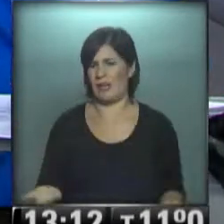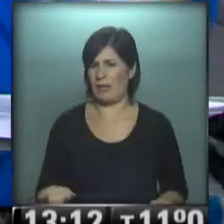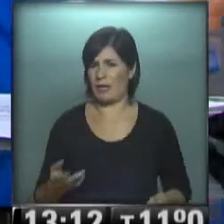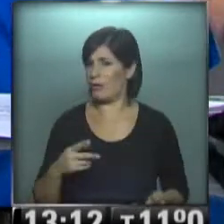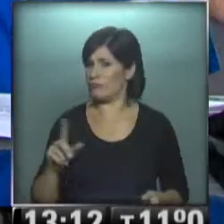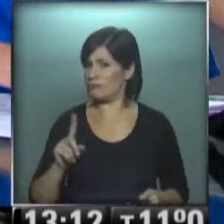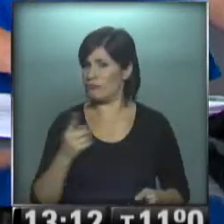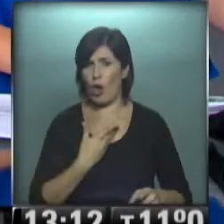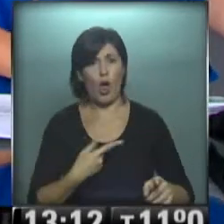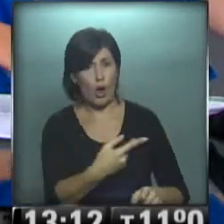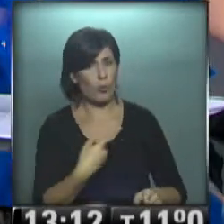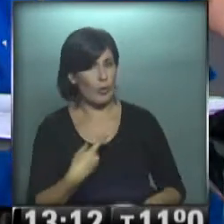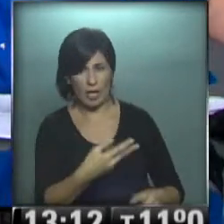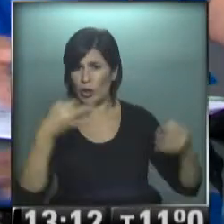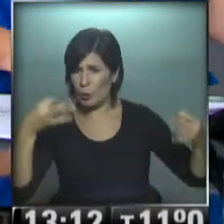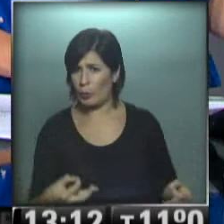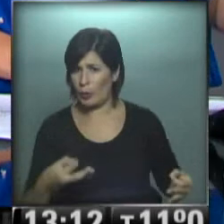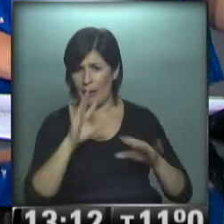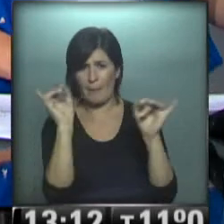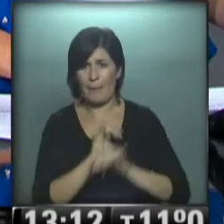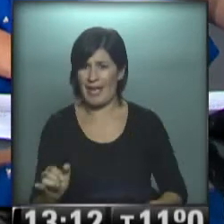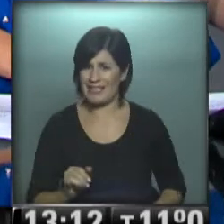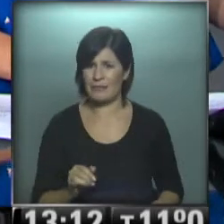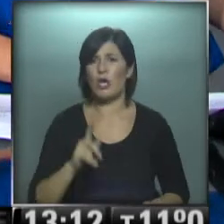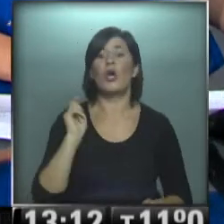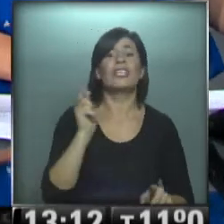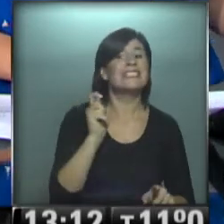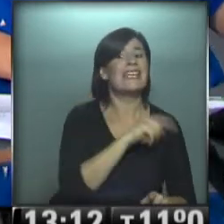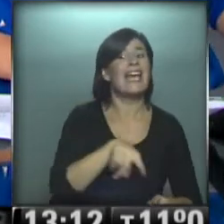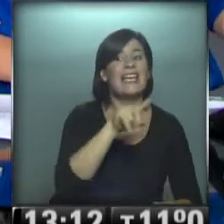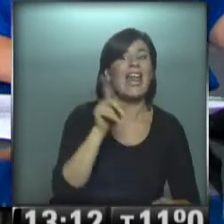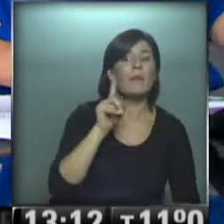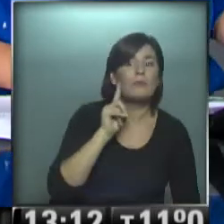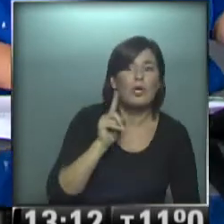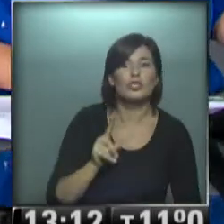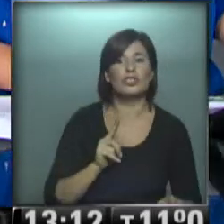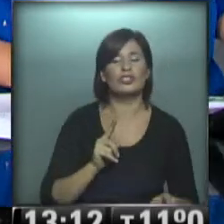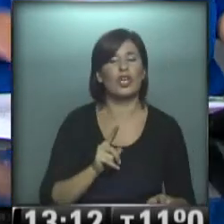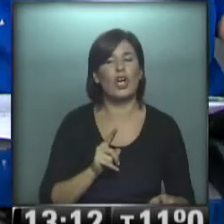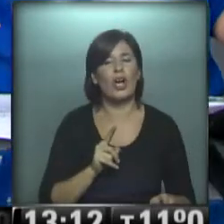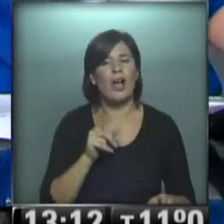los hay. Lo que tal vez podríamos preguntarnos es, ¿a quién le puede interesar que haya algún tipo de problema o de falta de